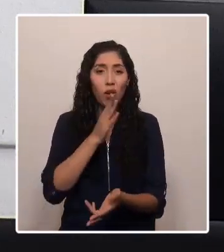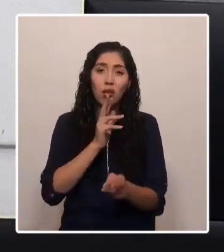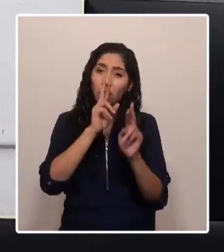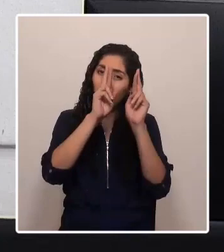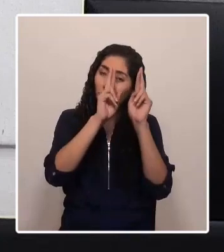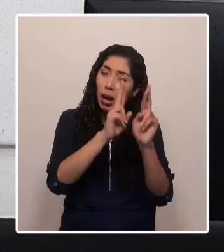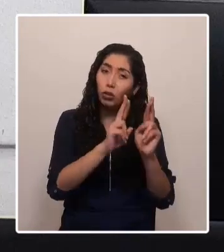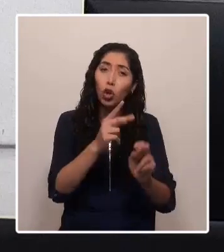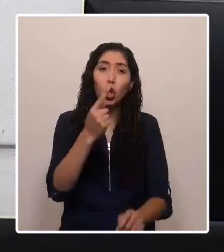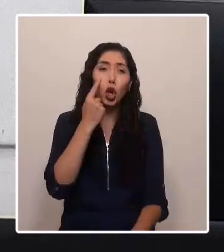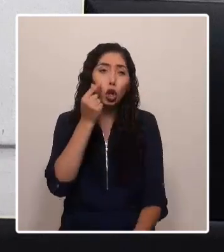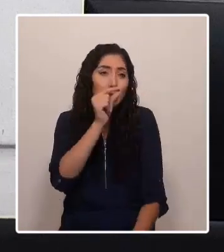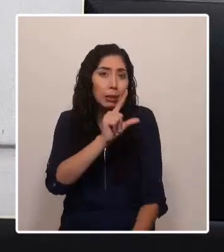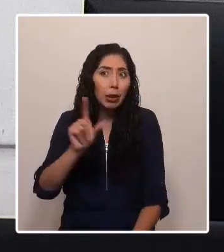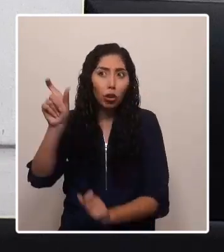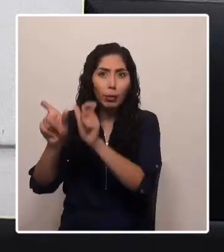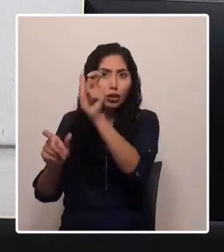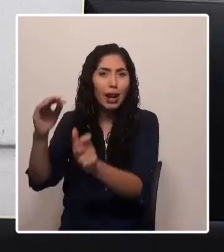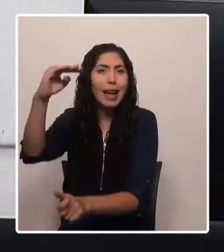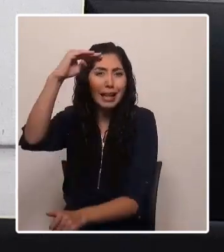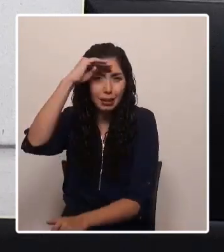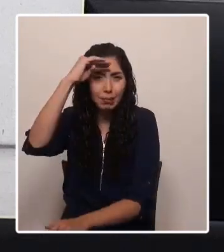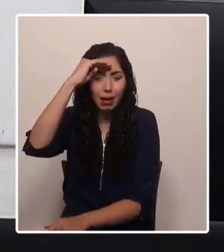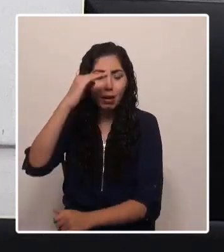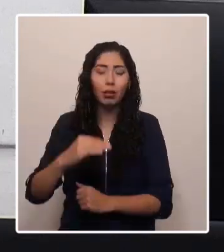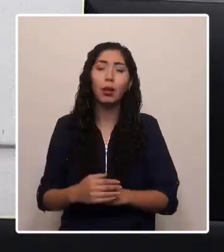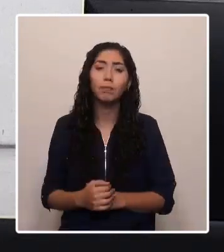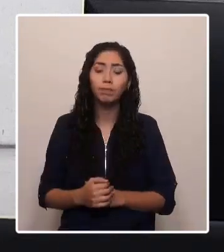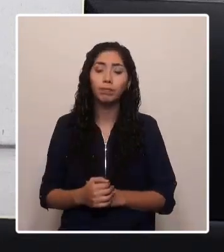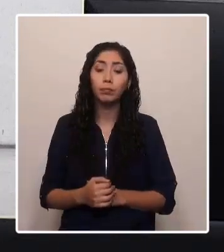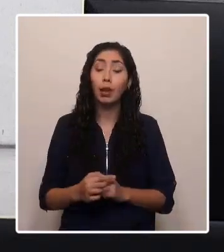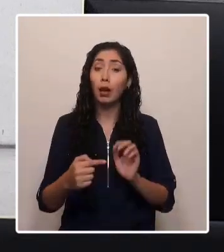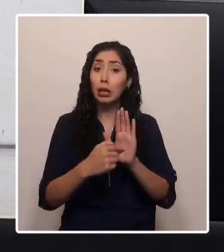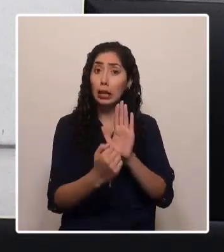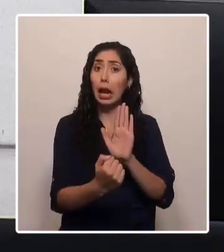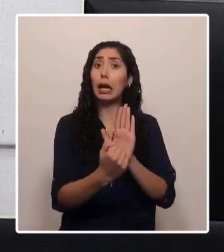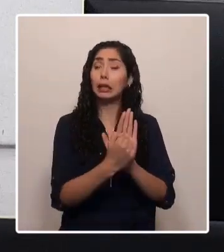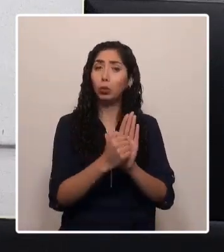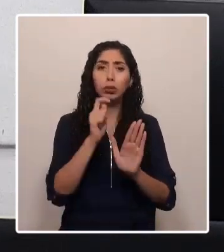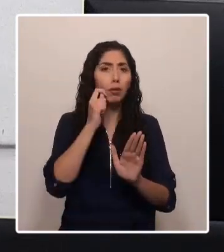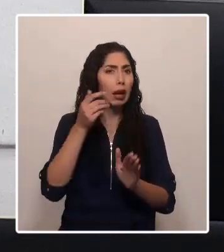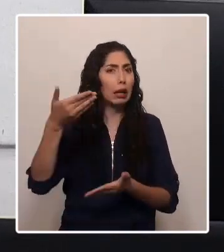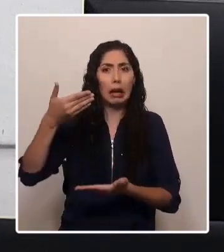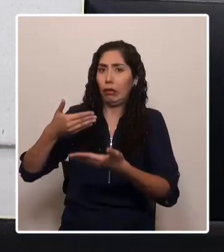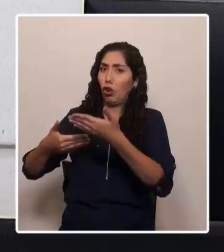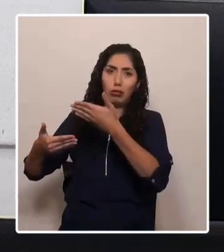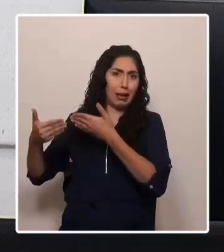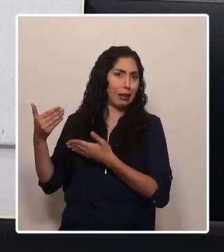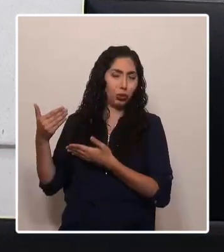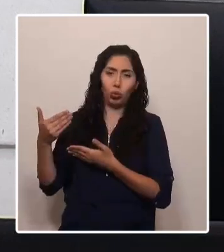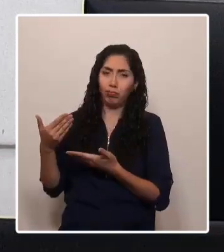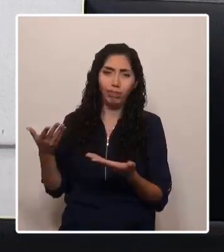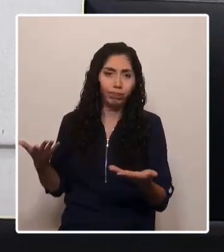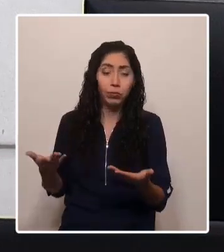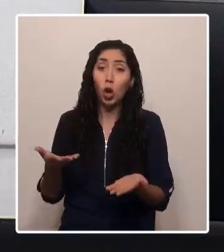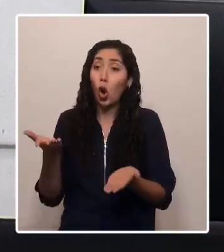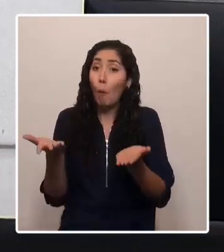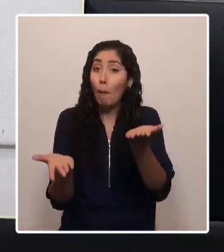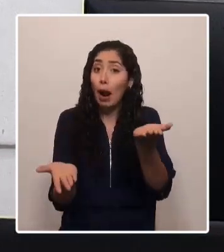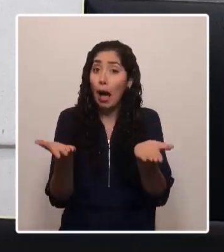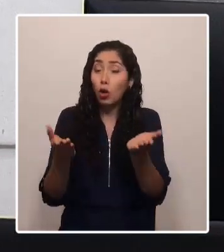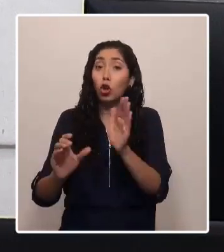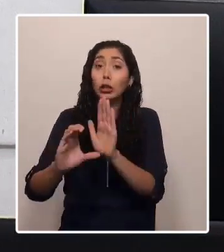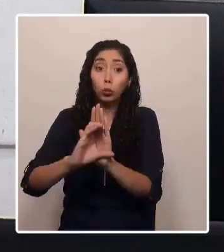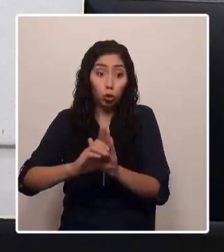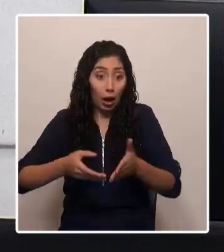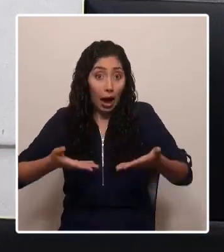conocimientos de expertos en la materia. En lo sustantivo, este artículo constituye un retroceso en la materia, como ya se ha dicho, si lo comparamos con la Constitución vigente y los